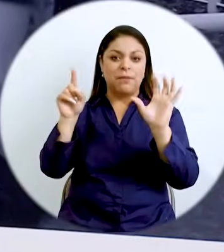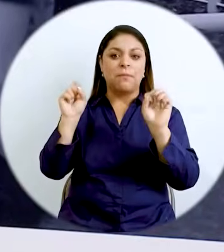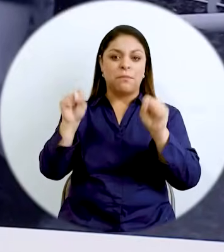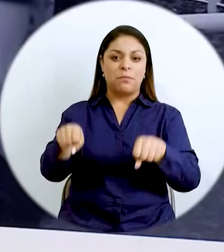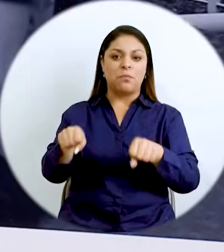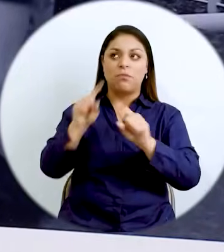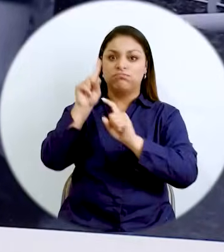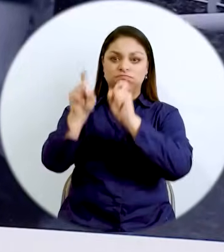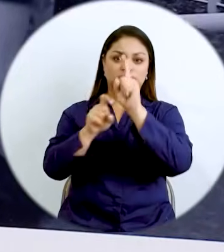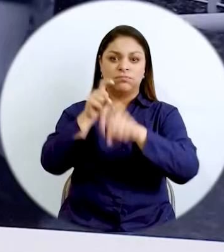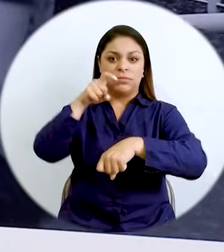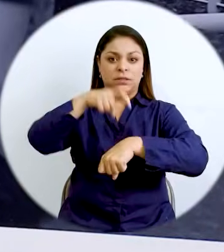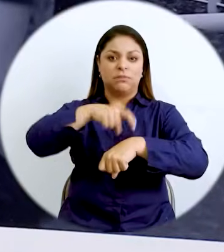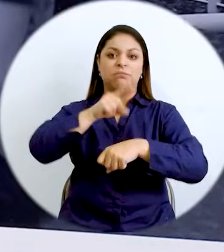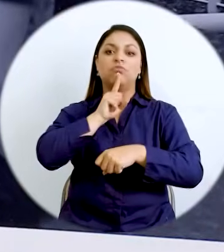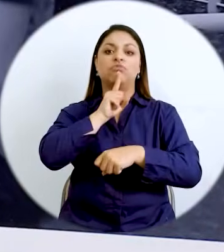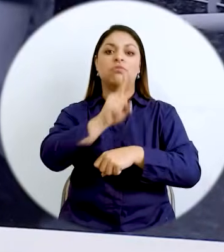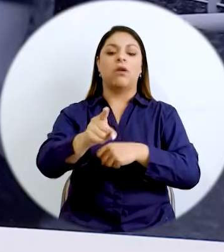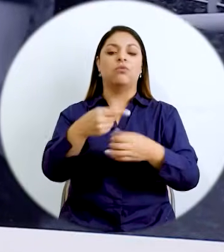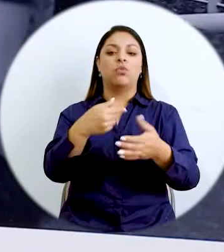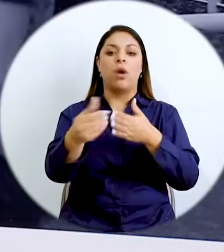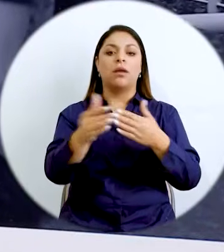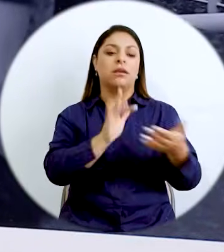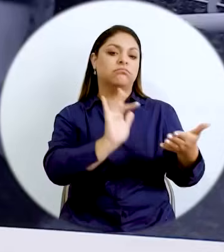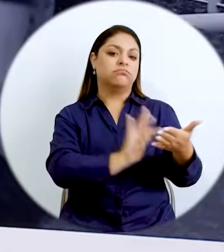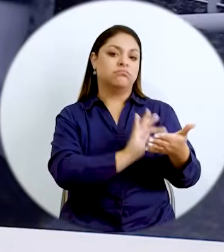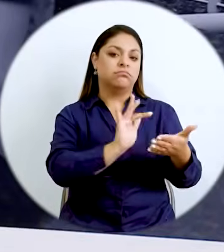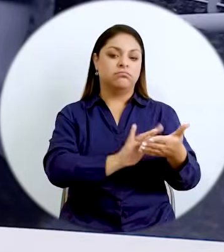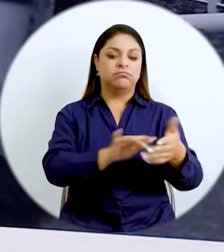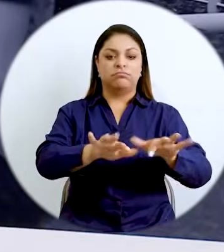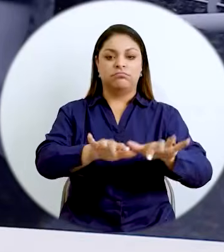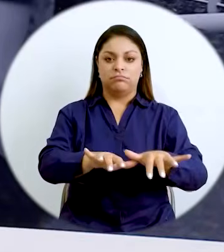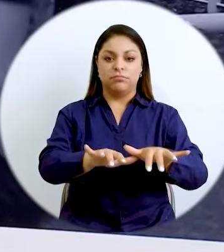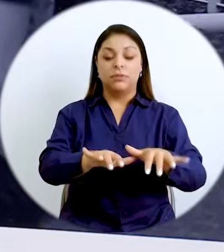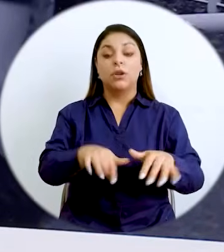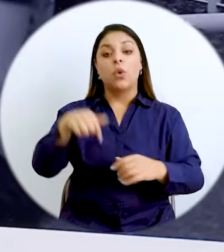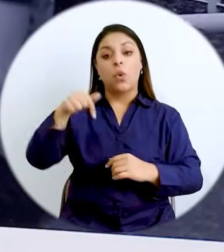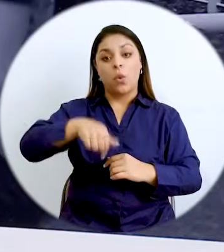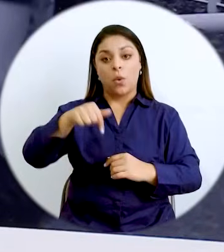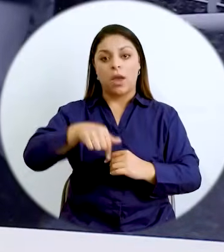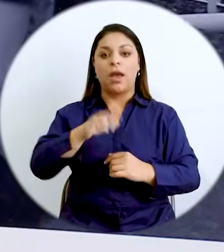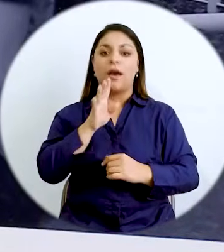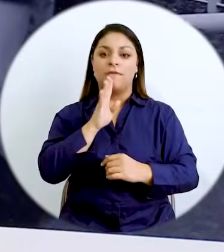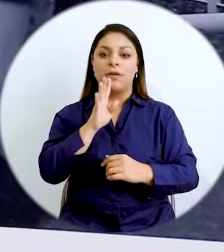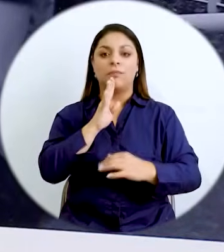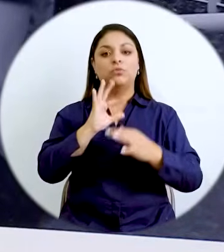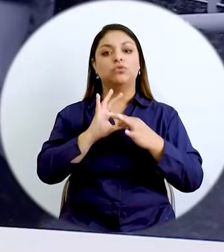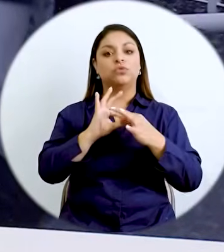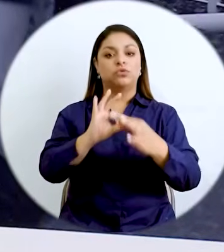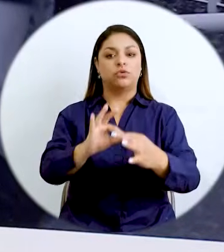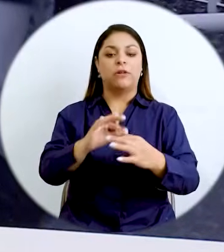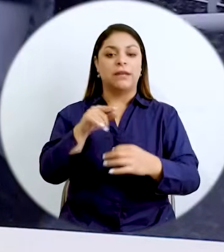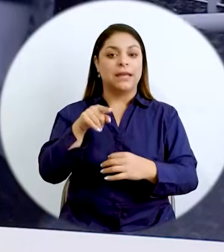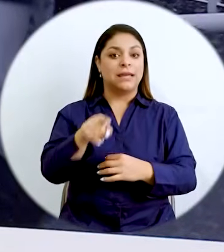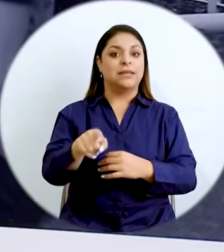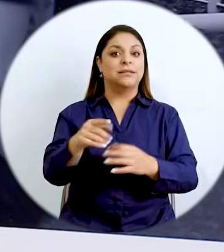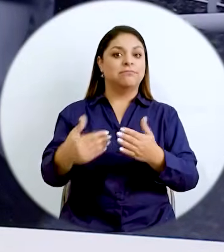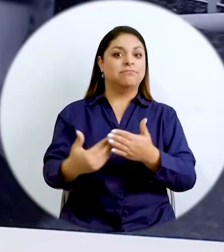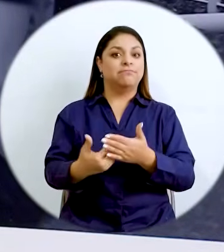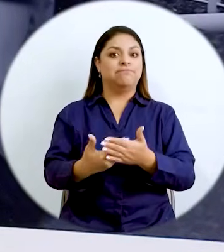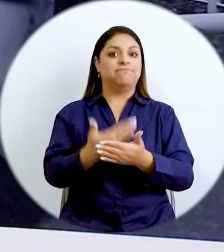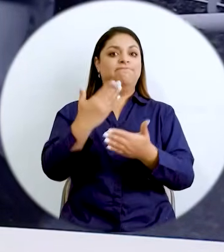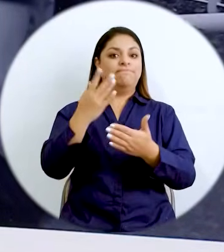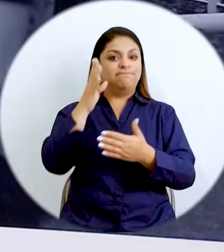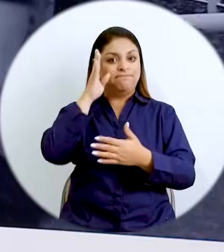mundo por cualquier dispositivo electrónico. Y hoy precisamente pues vamos a hablar de esta gran